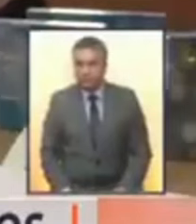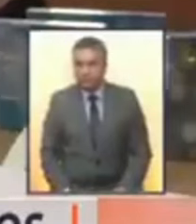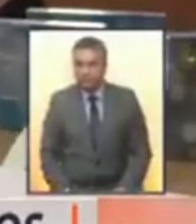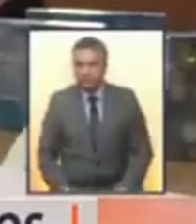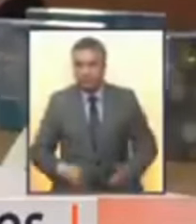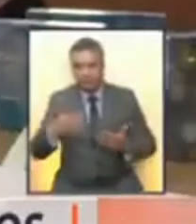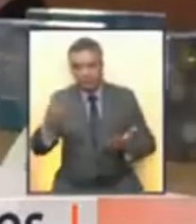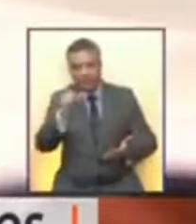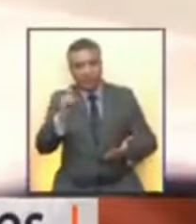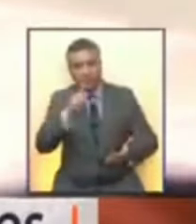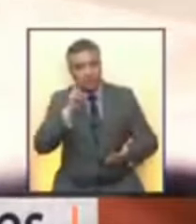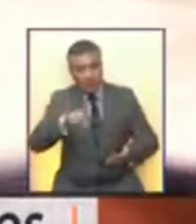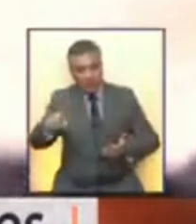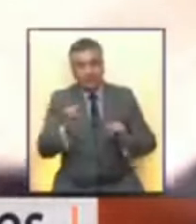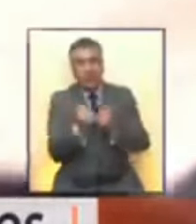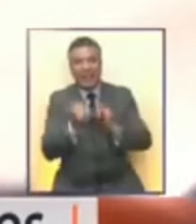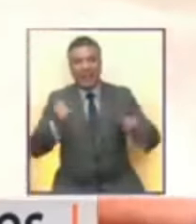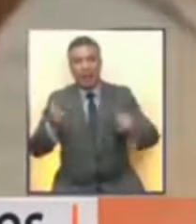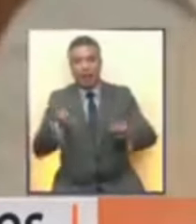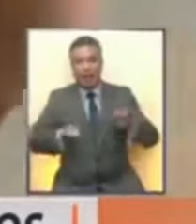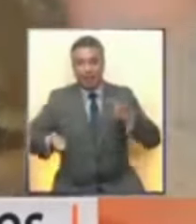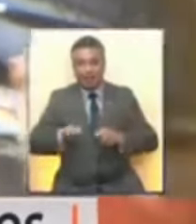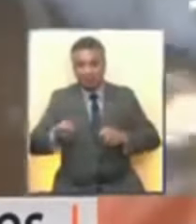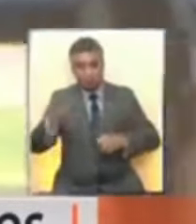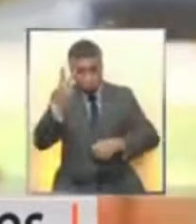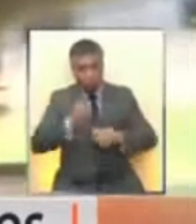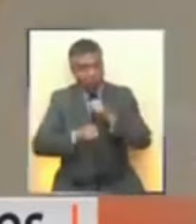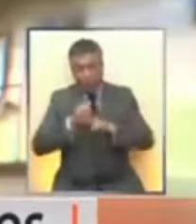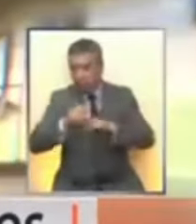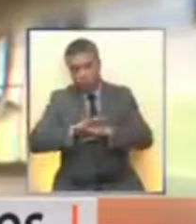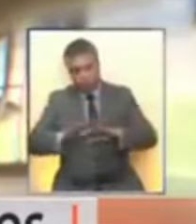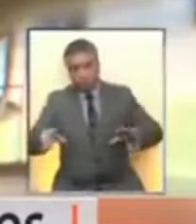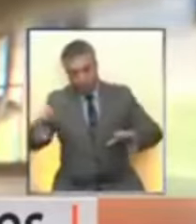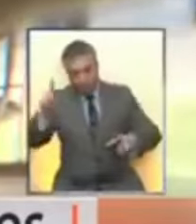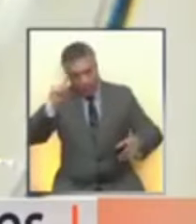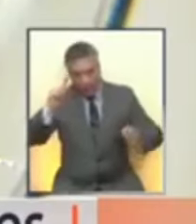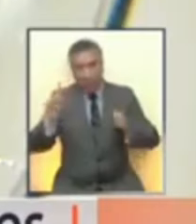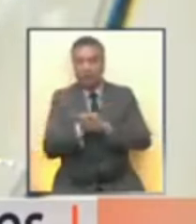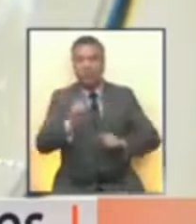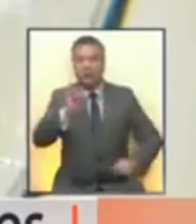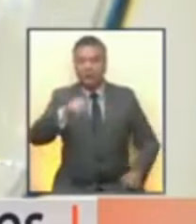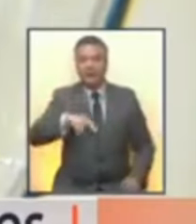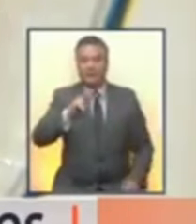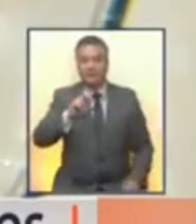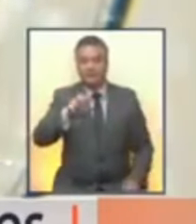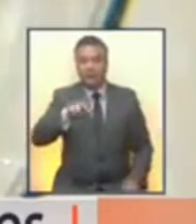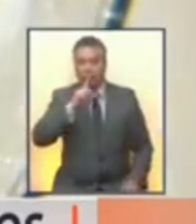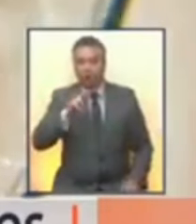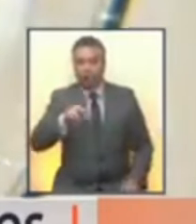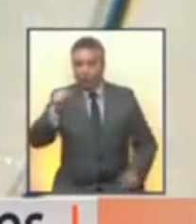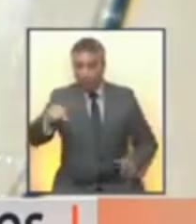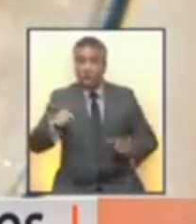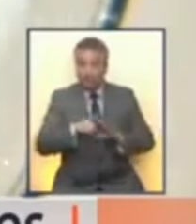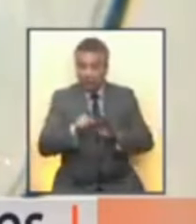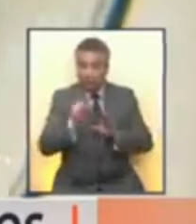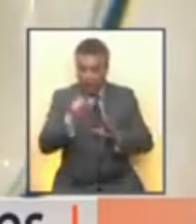Cristian es ingeniero comercial, pero hace 2 años que dejó su trabajo y se transformó en inventor. Y esta fórmula a base de gas es su